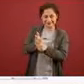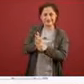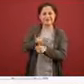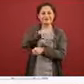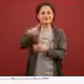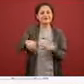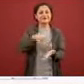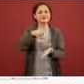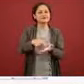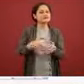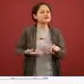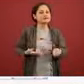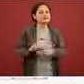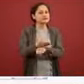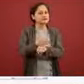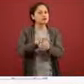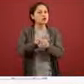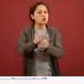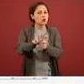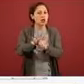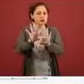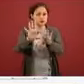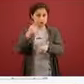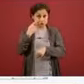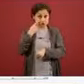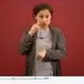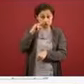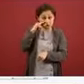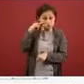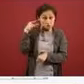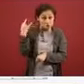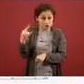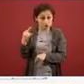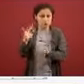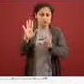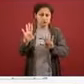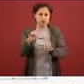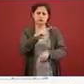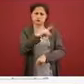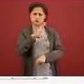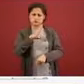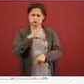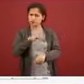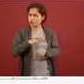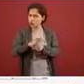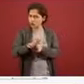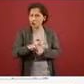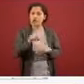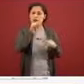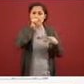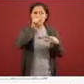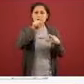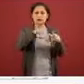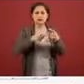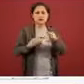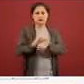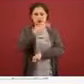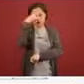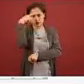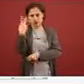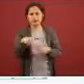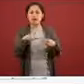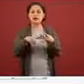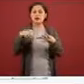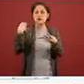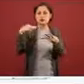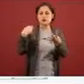los estados, pero por si no se reconocen de manera directa, aquí están los estados: Jalisco, Estado de México, Michoacán,